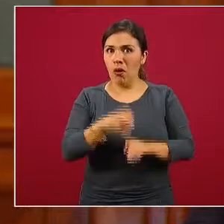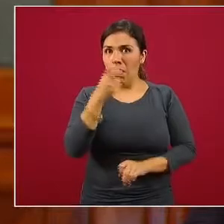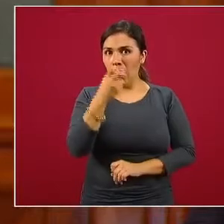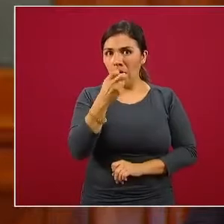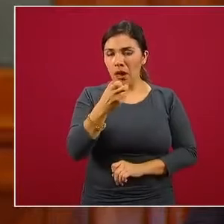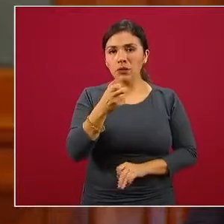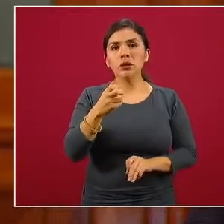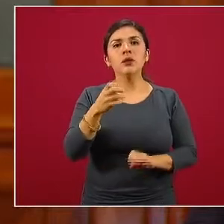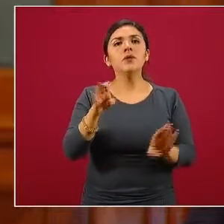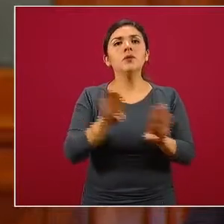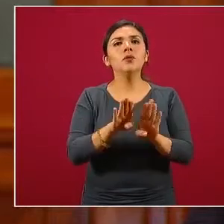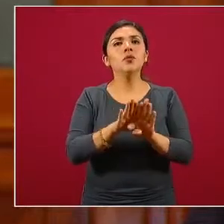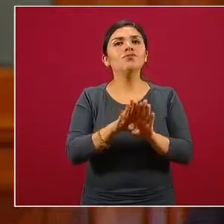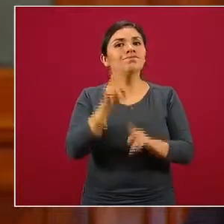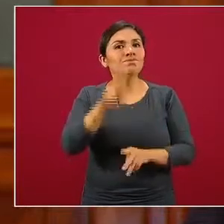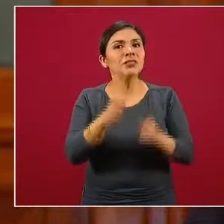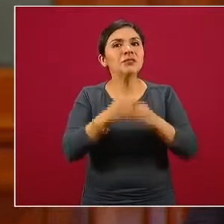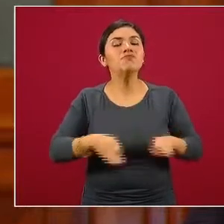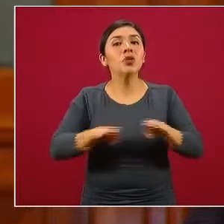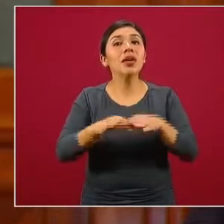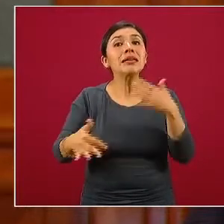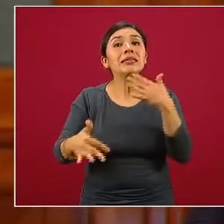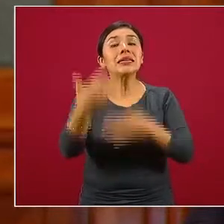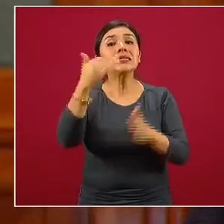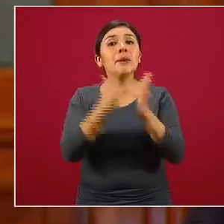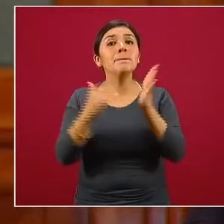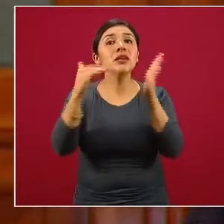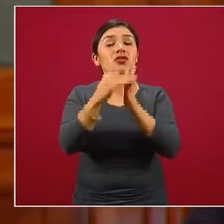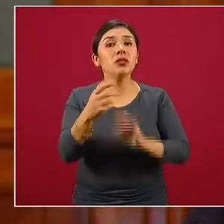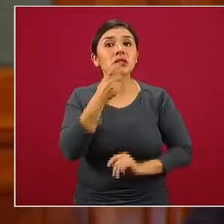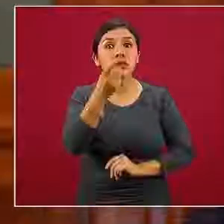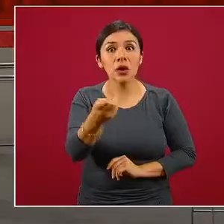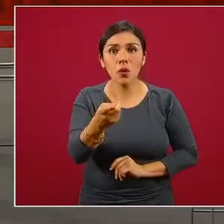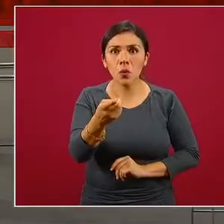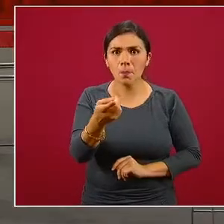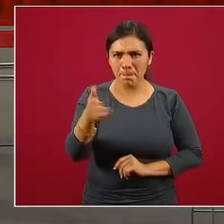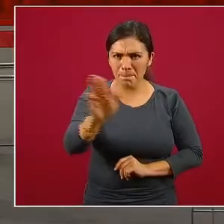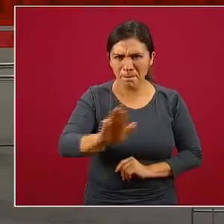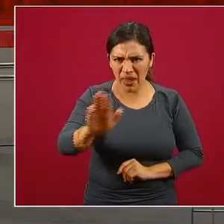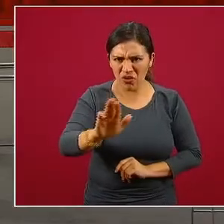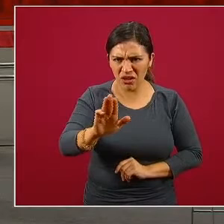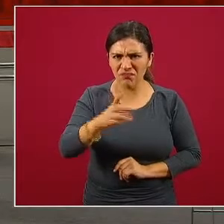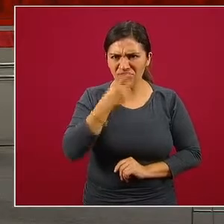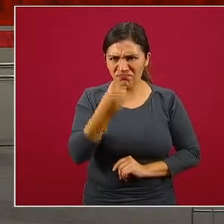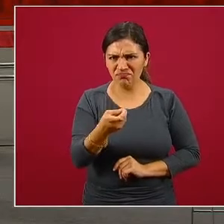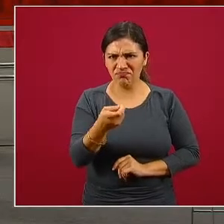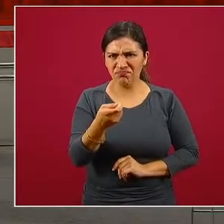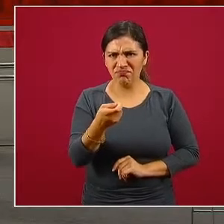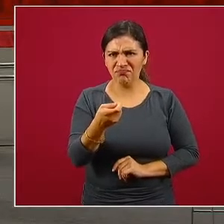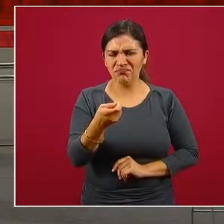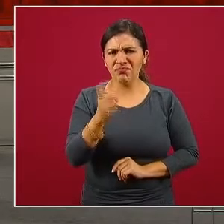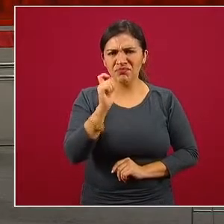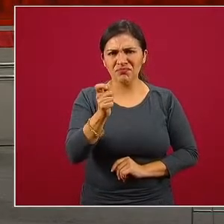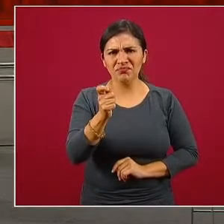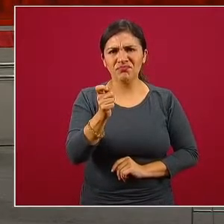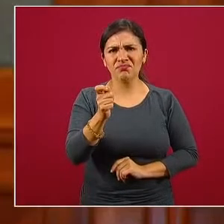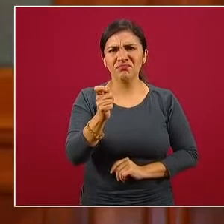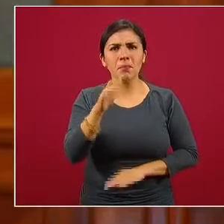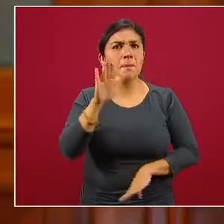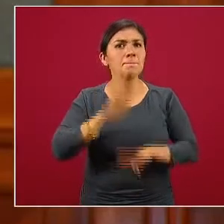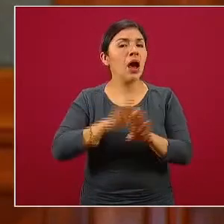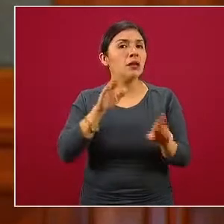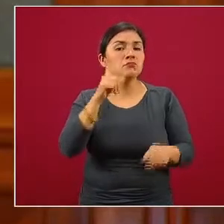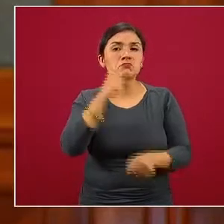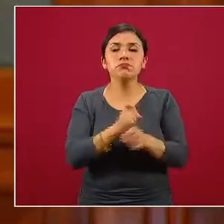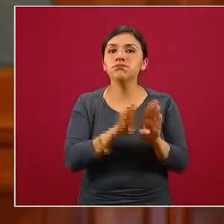ahí importantísimo el dato, 15 millones nos dijo que el miércoles, nos comentaban que fue el máximo pico